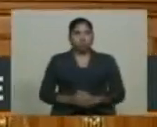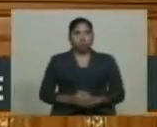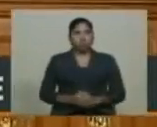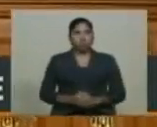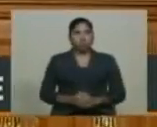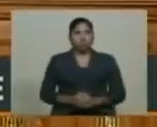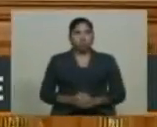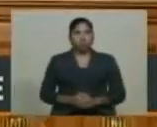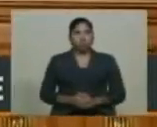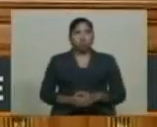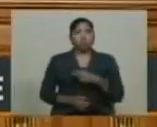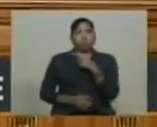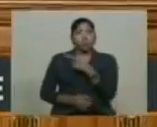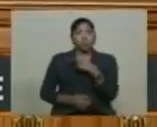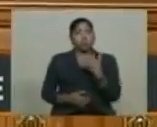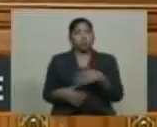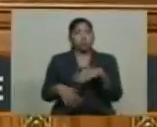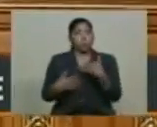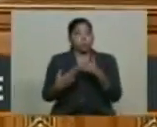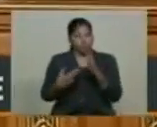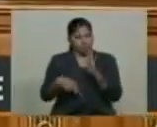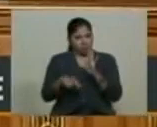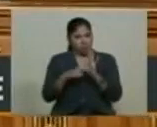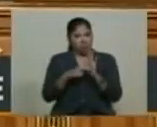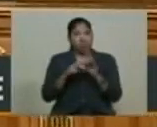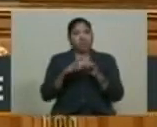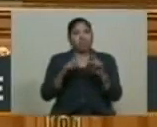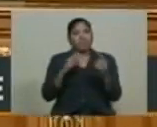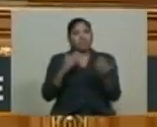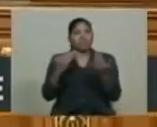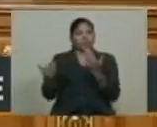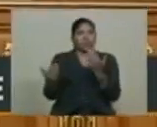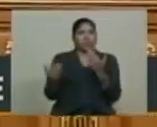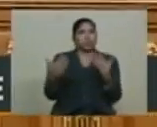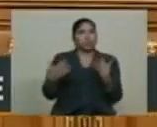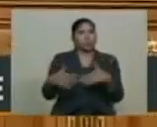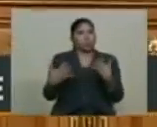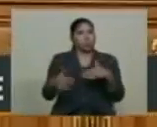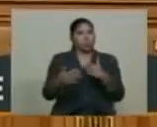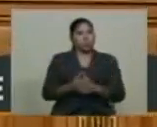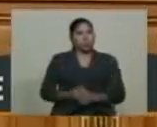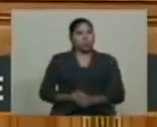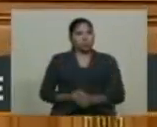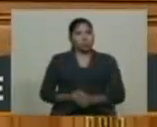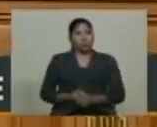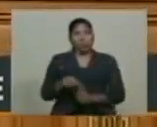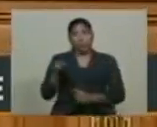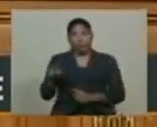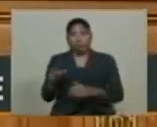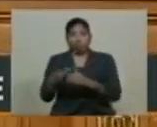es, repito, la insalvable diferencia histórica de ellos y nosotros.